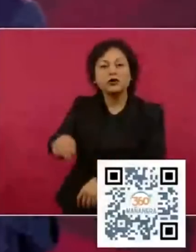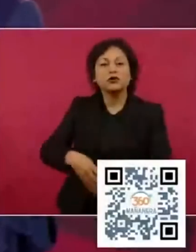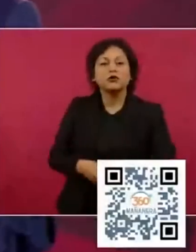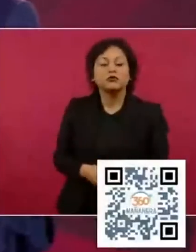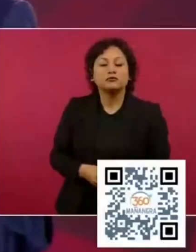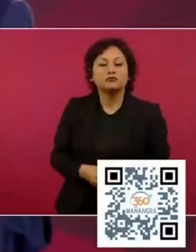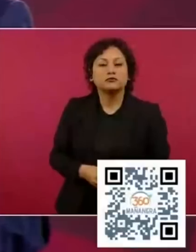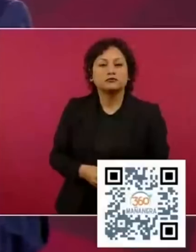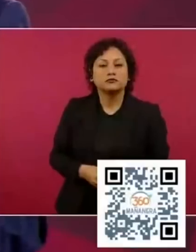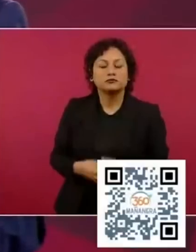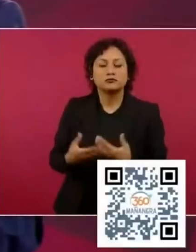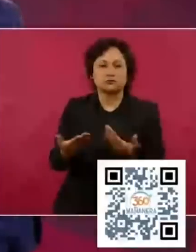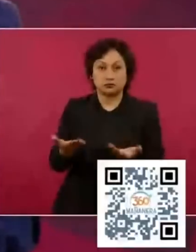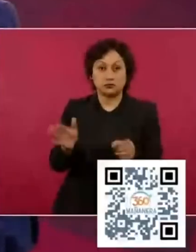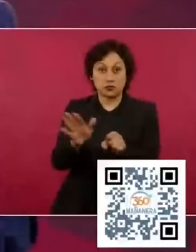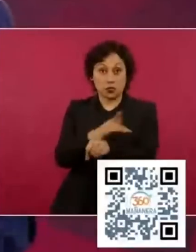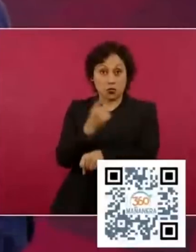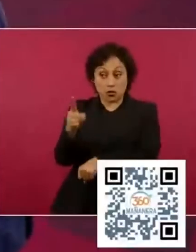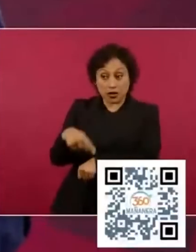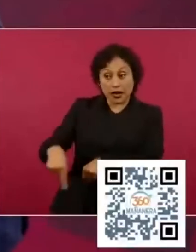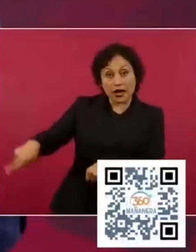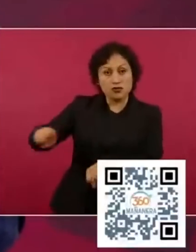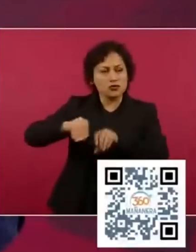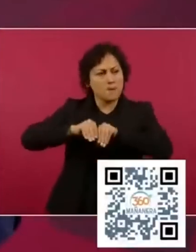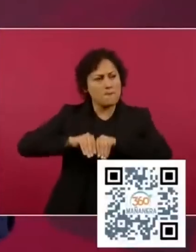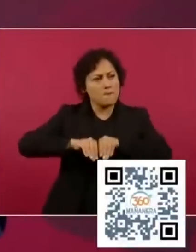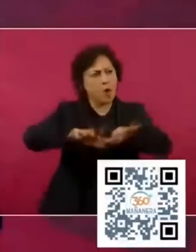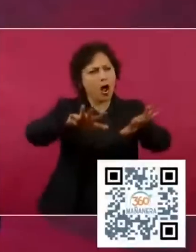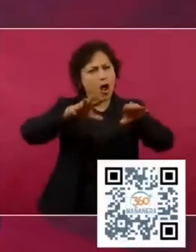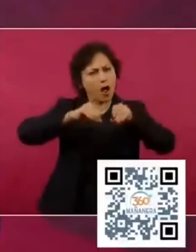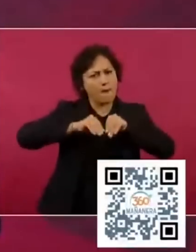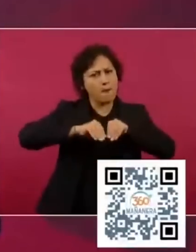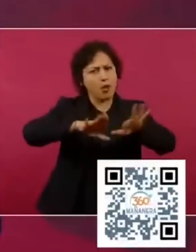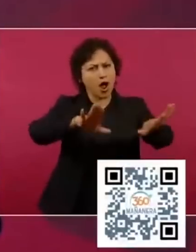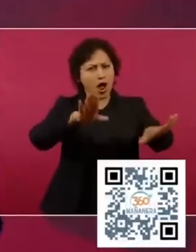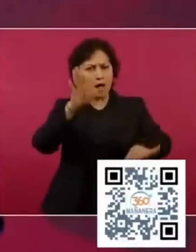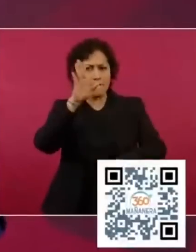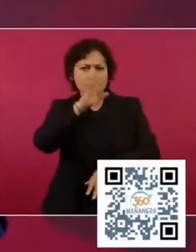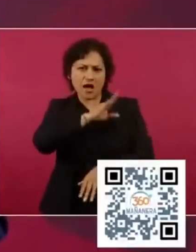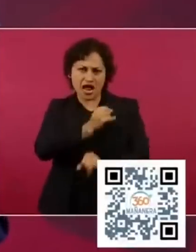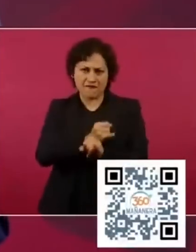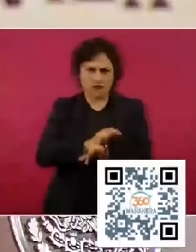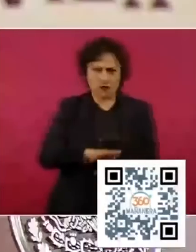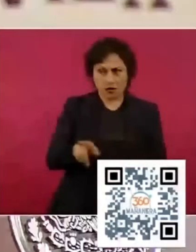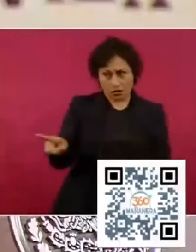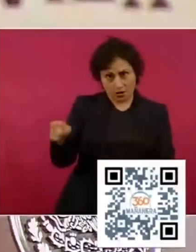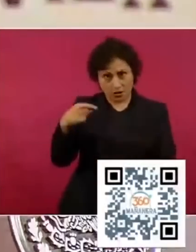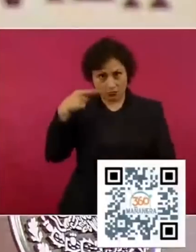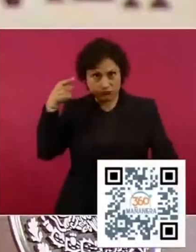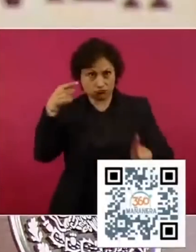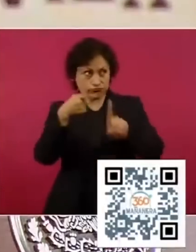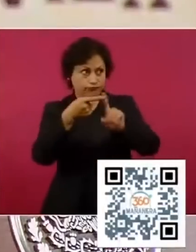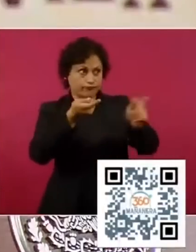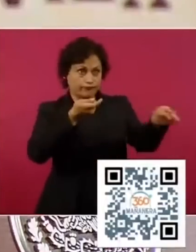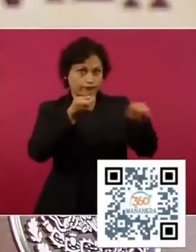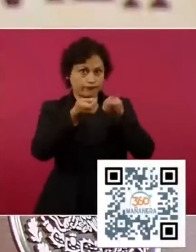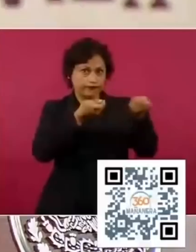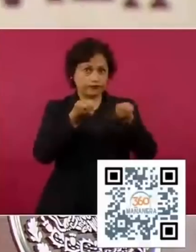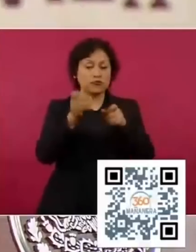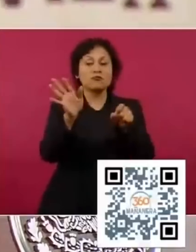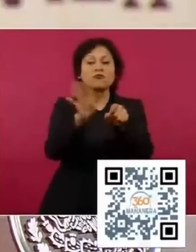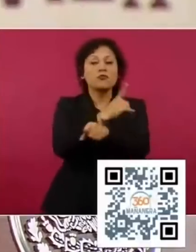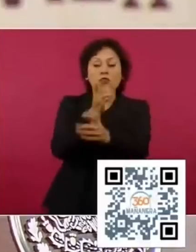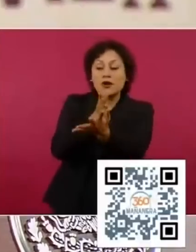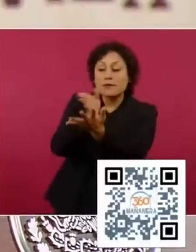que con todas esas campañas de desinformación de manipulación porque no Son medios